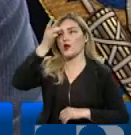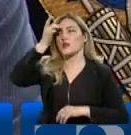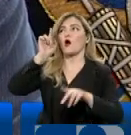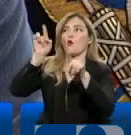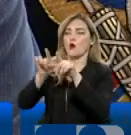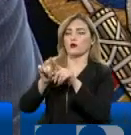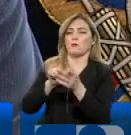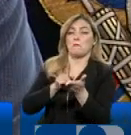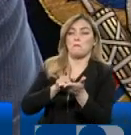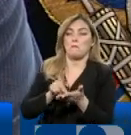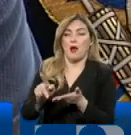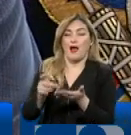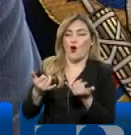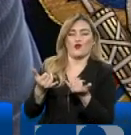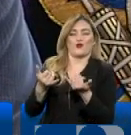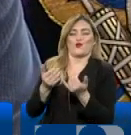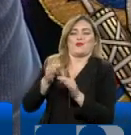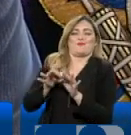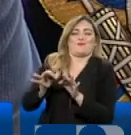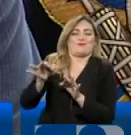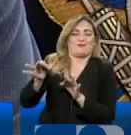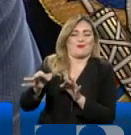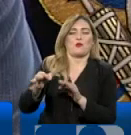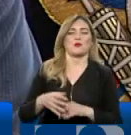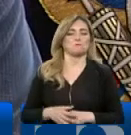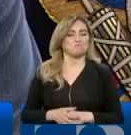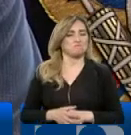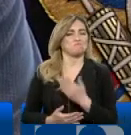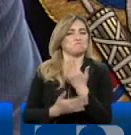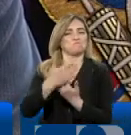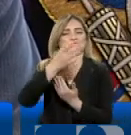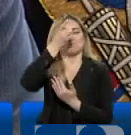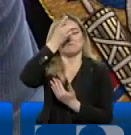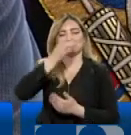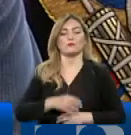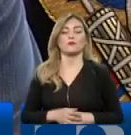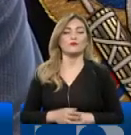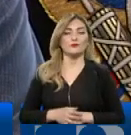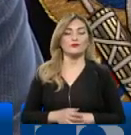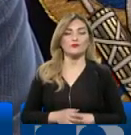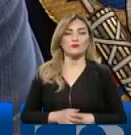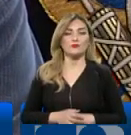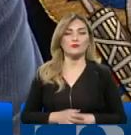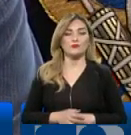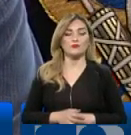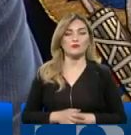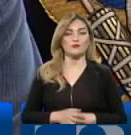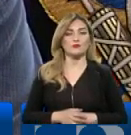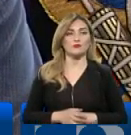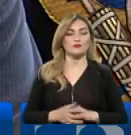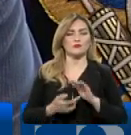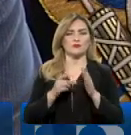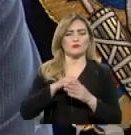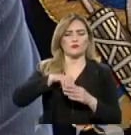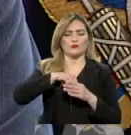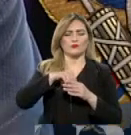con esta deuda fácil, forma de deuda fácil que hemos logrado. Eso no significa que obtenemos recursos adicionales bajo